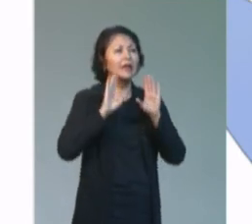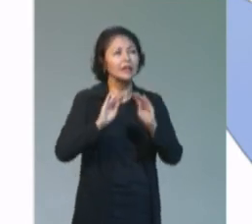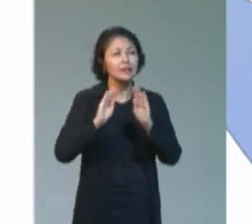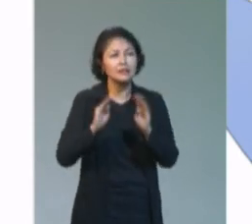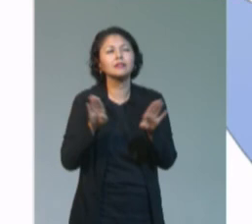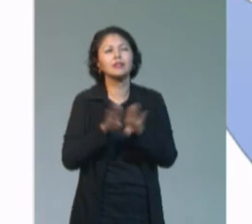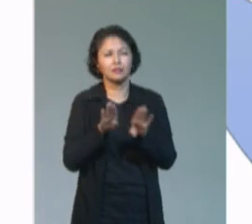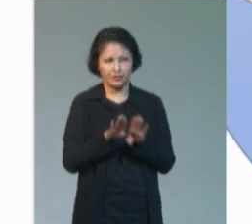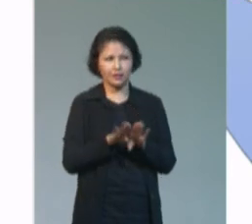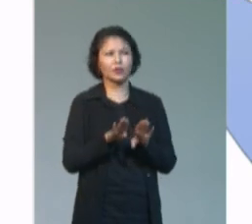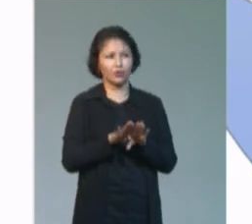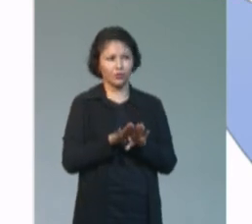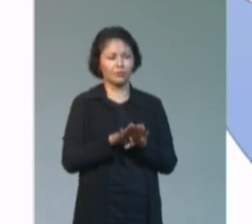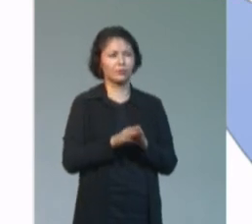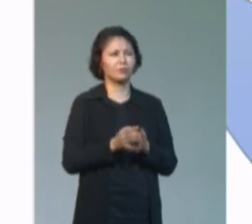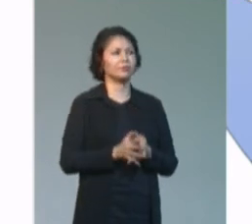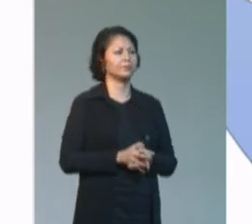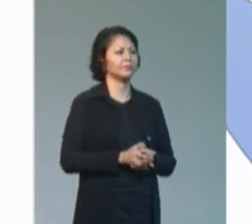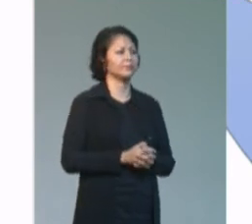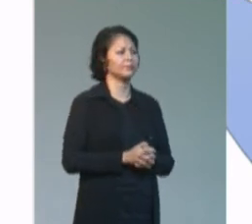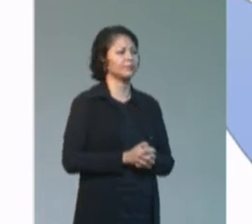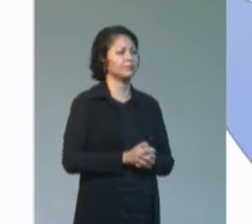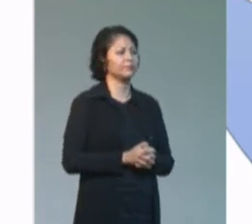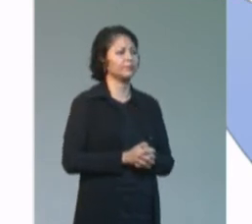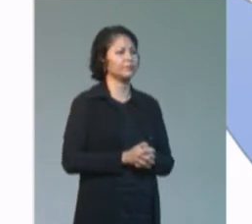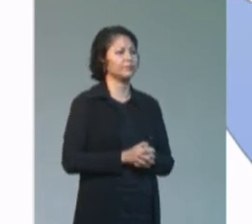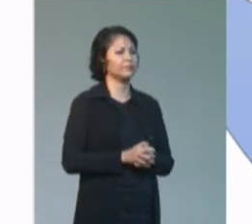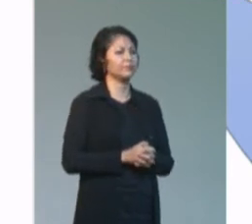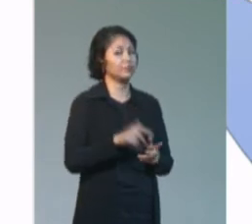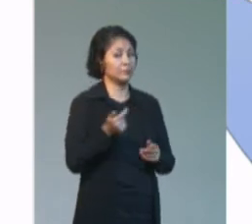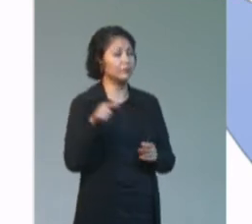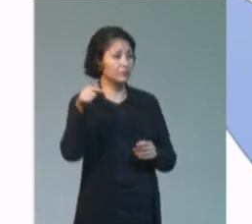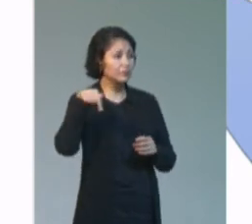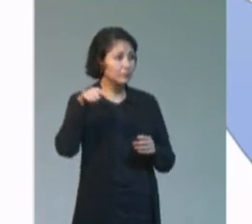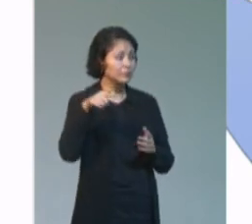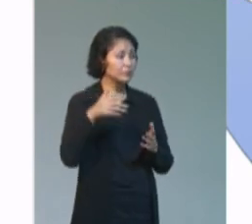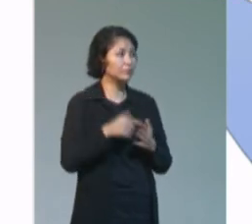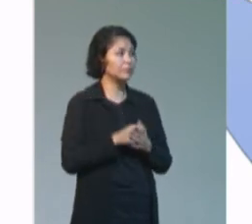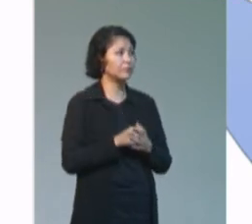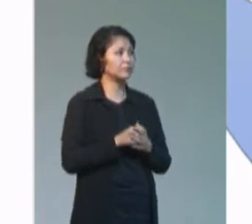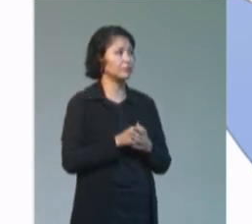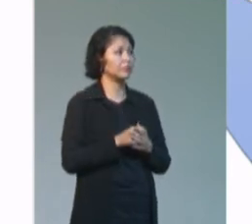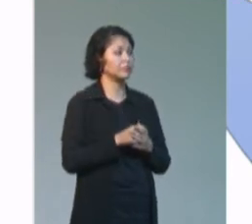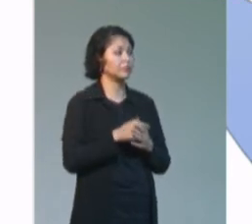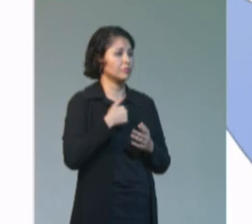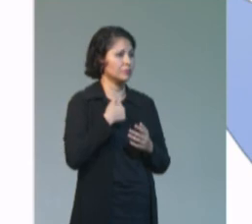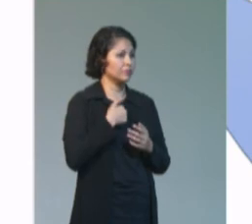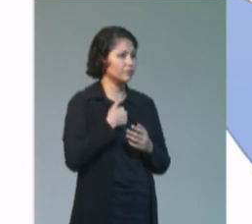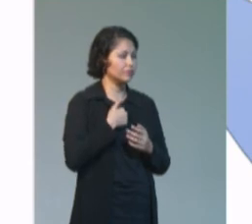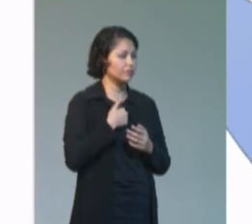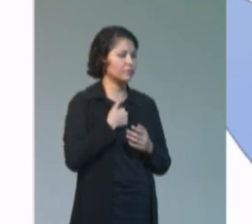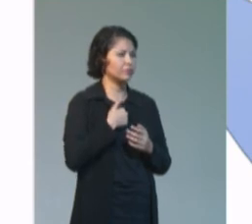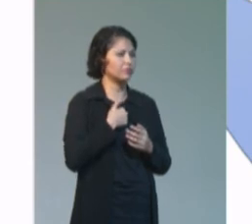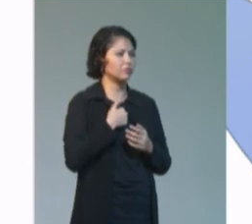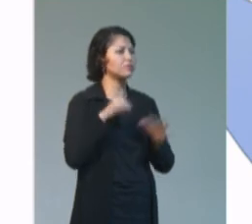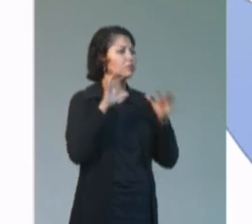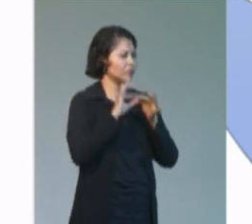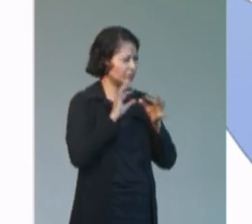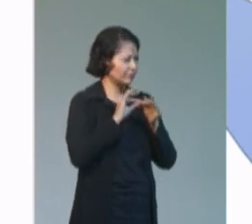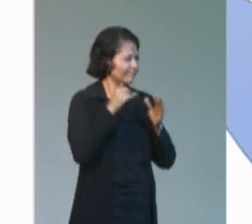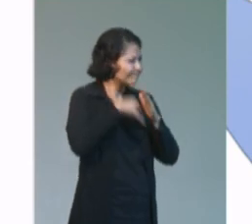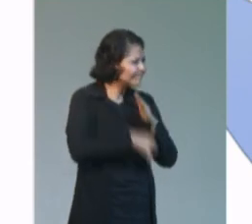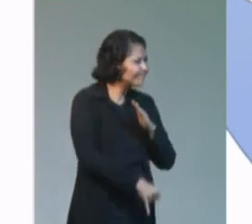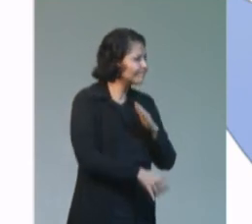apliquemos en estos nuevos escenarios y sobre algunos de estos aspectos voy voy quiero realizar algún tipo de